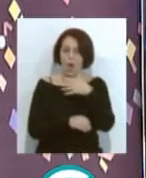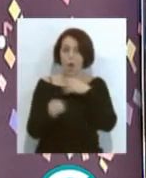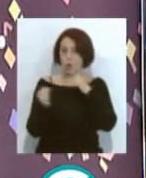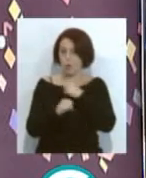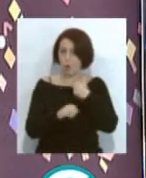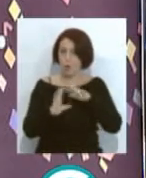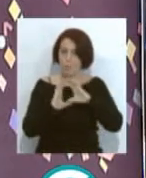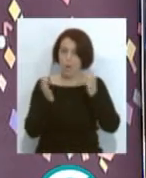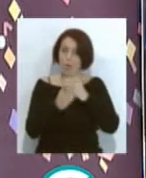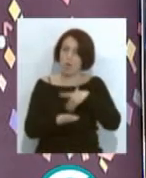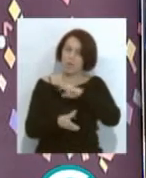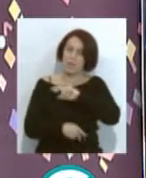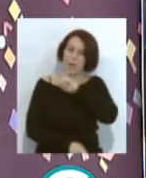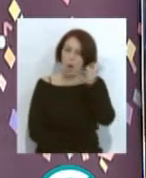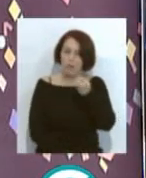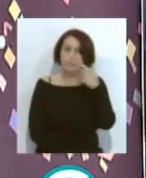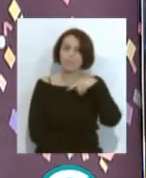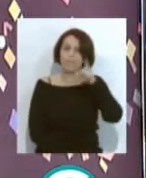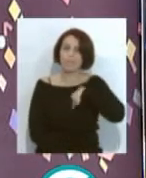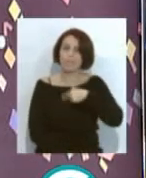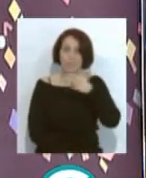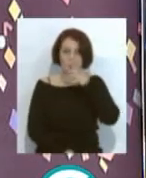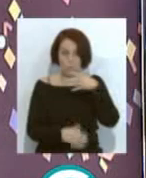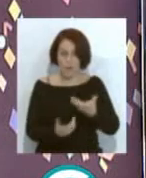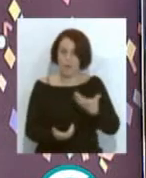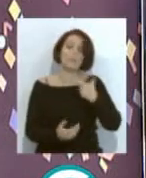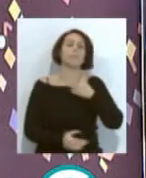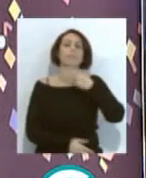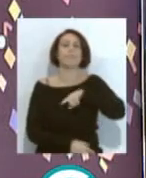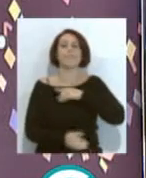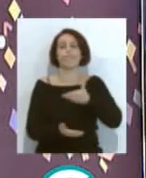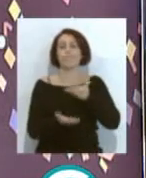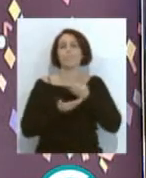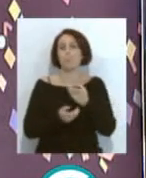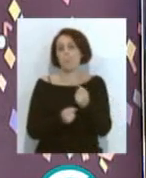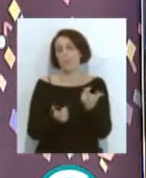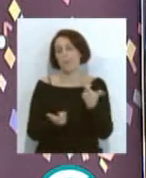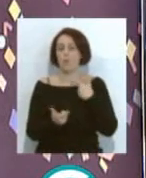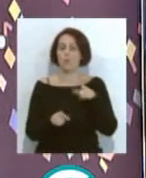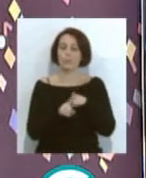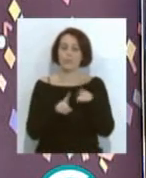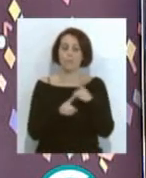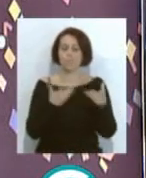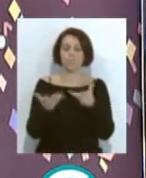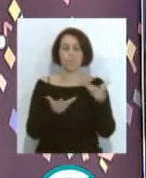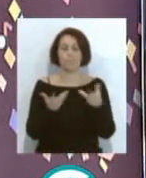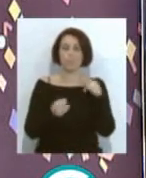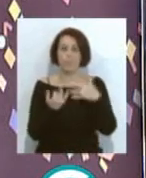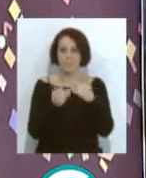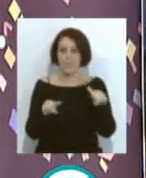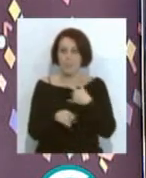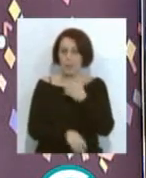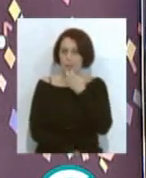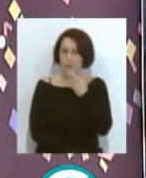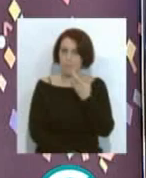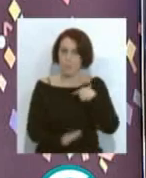de agrupaciones hay otras noticias que también son de actualidad y que nos ayudan, ¿no?, a dinamizar esta fiesta, como por